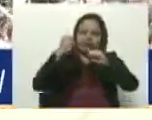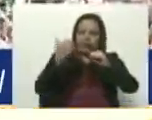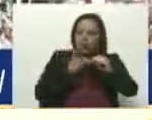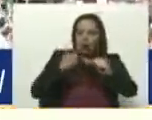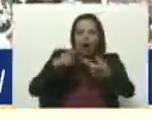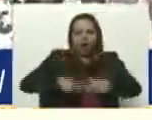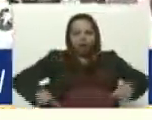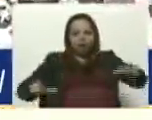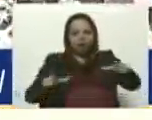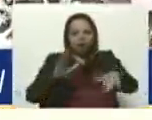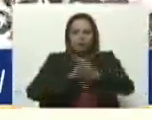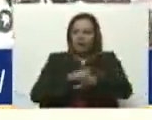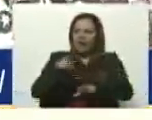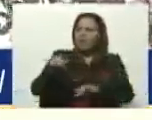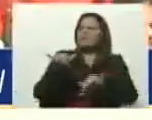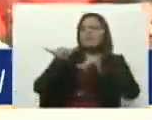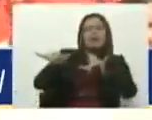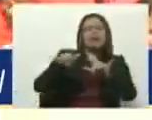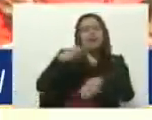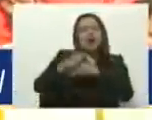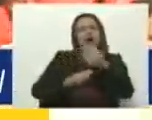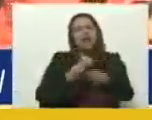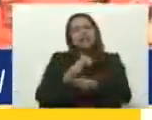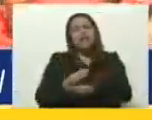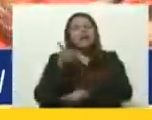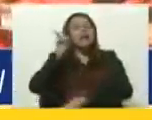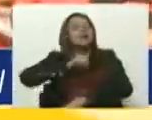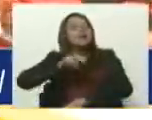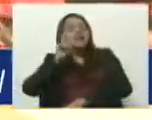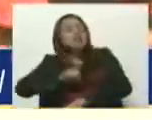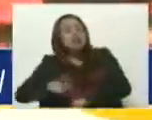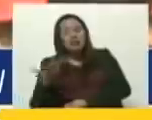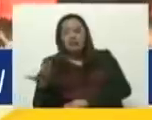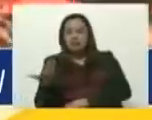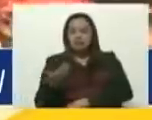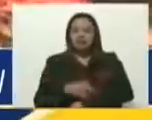porque porque yo mismo se encargan de pintaron un